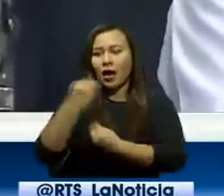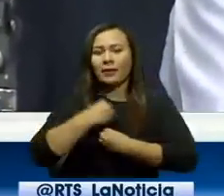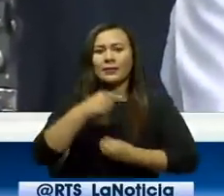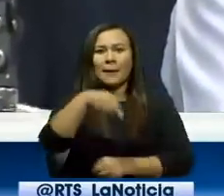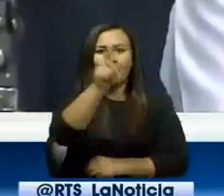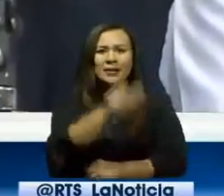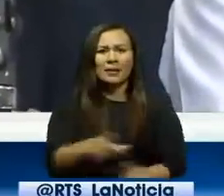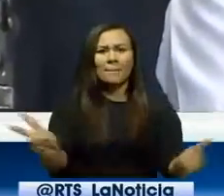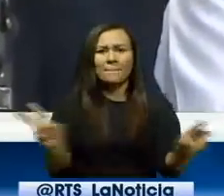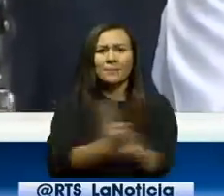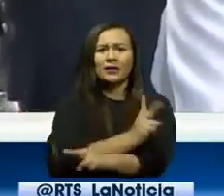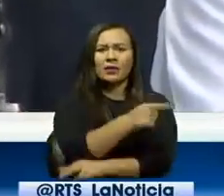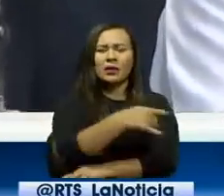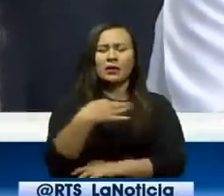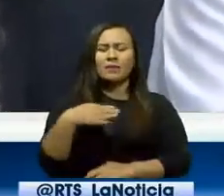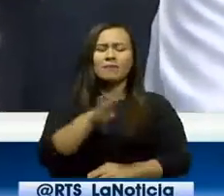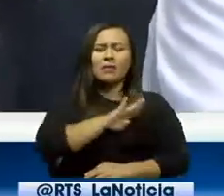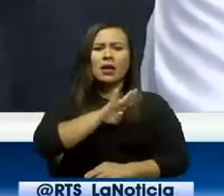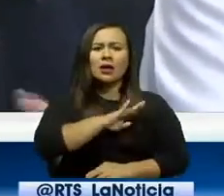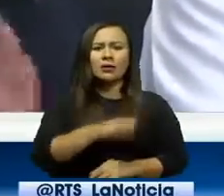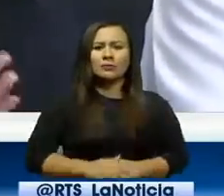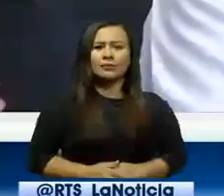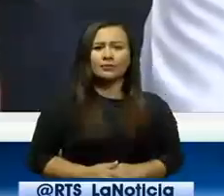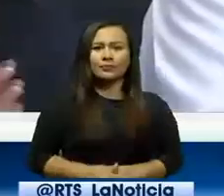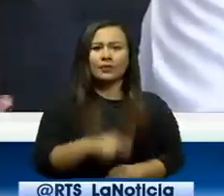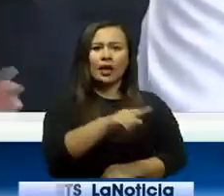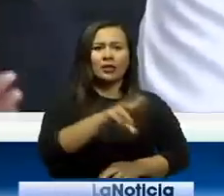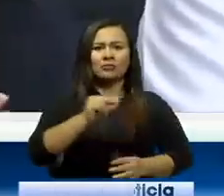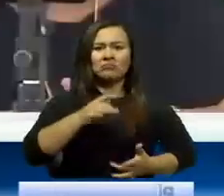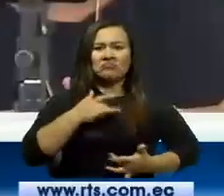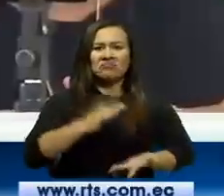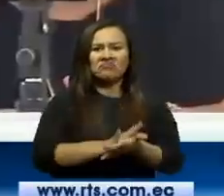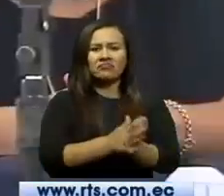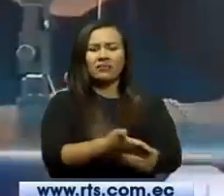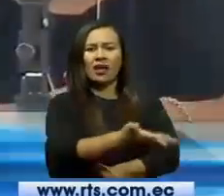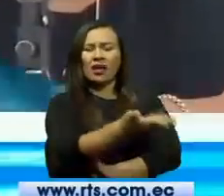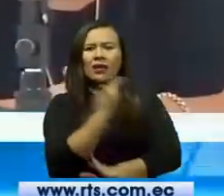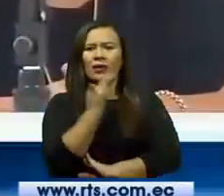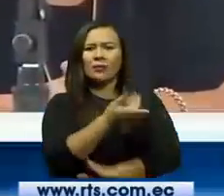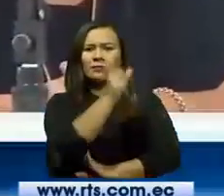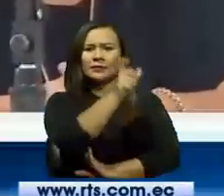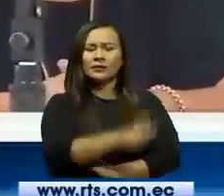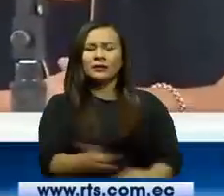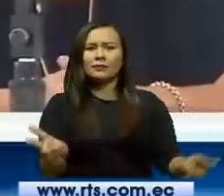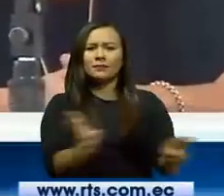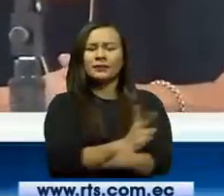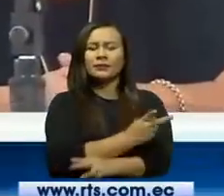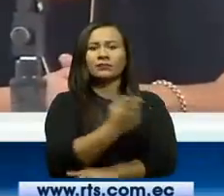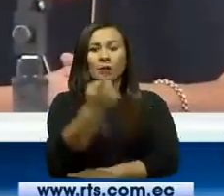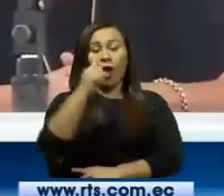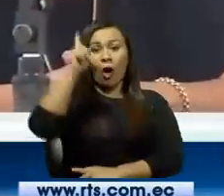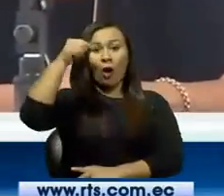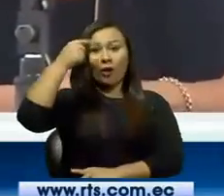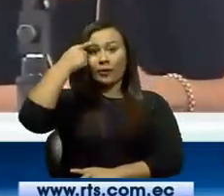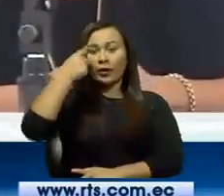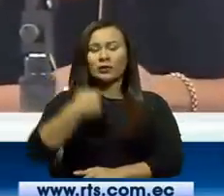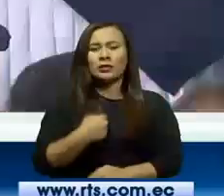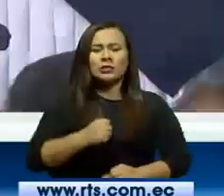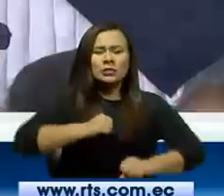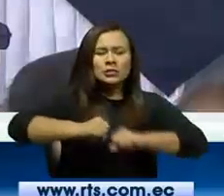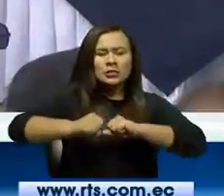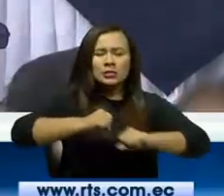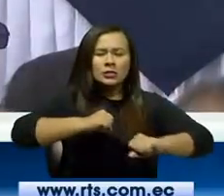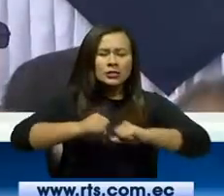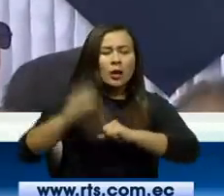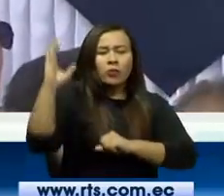inhumano, que se nos entregue a la justicia. El mandatario aseguró que el gobierno no se doblegará hasta localizar a alias